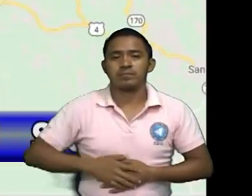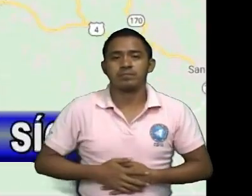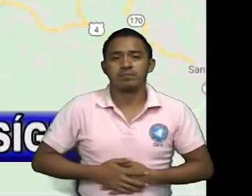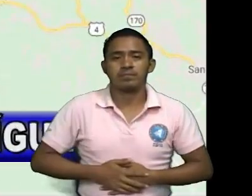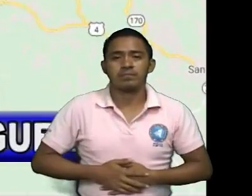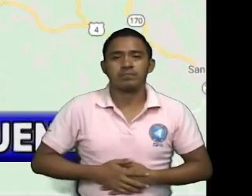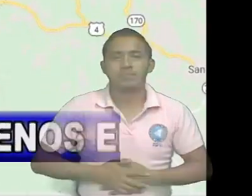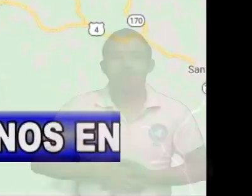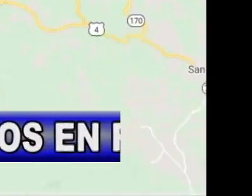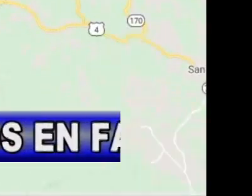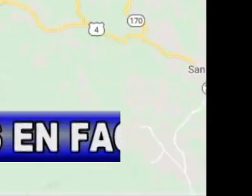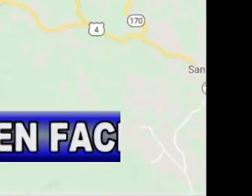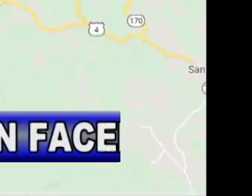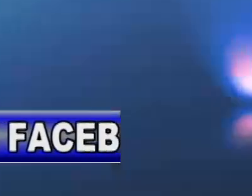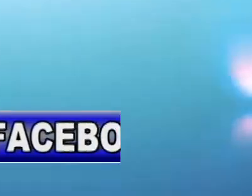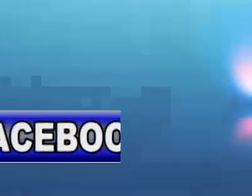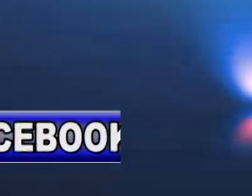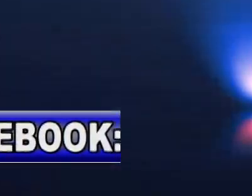Paz.